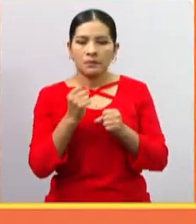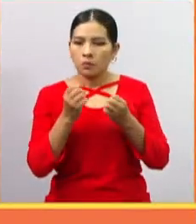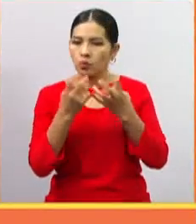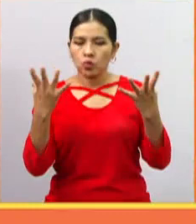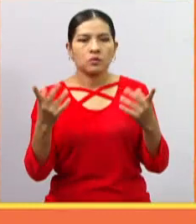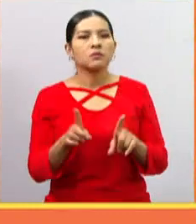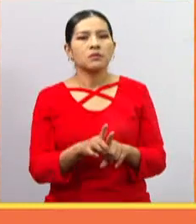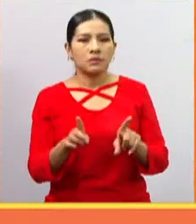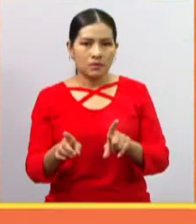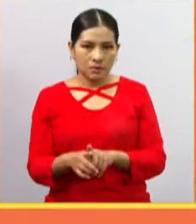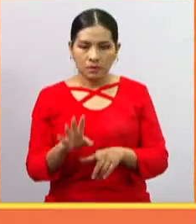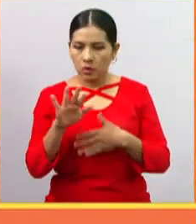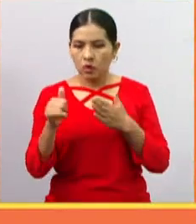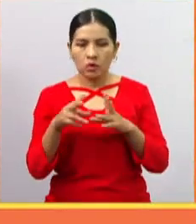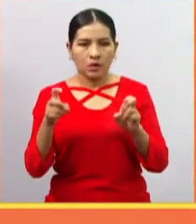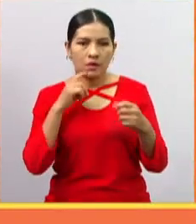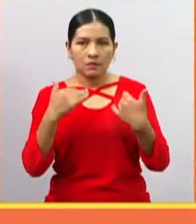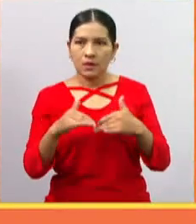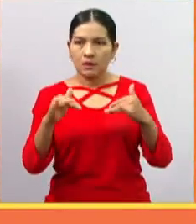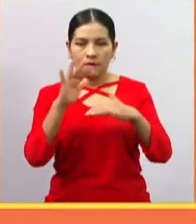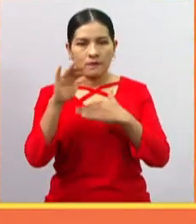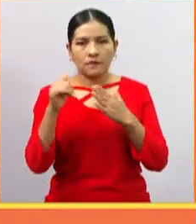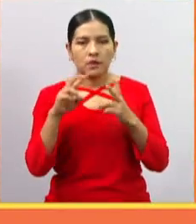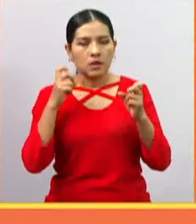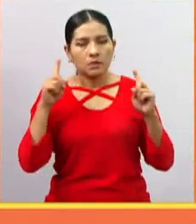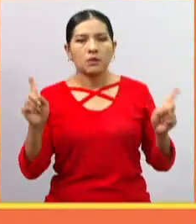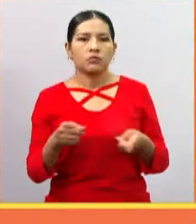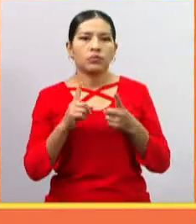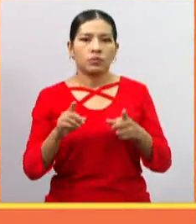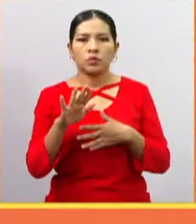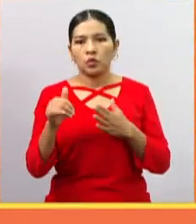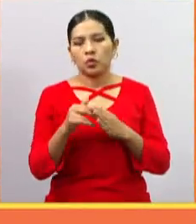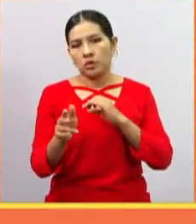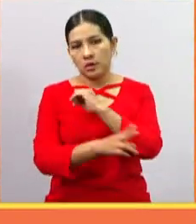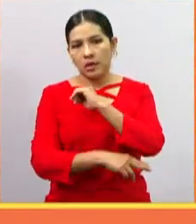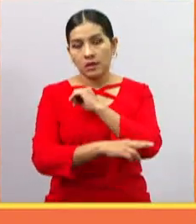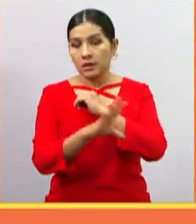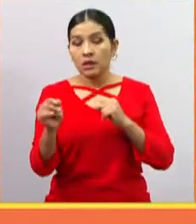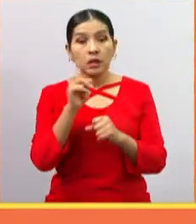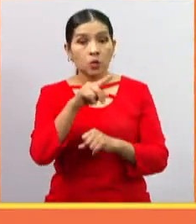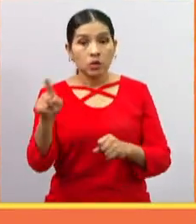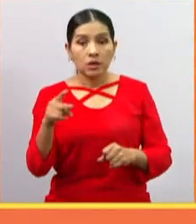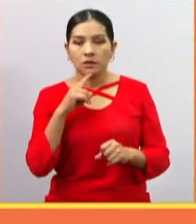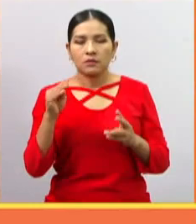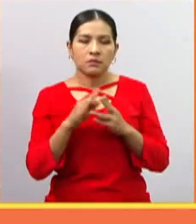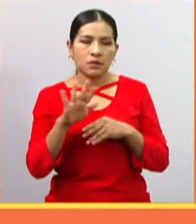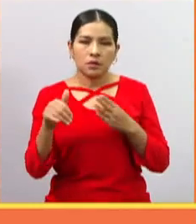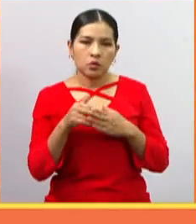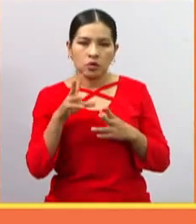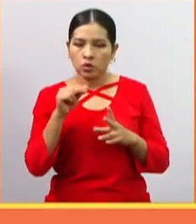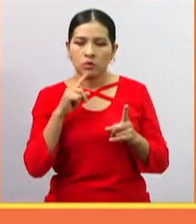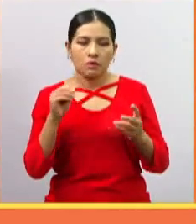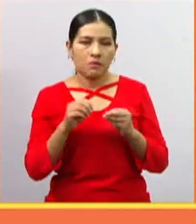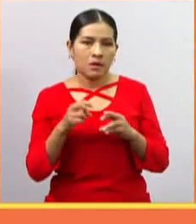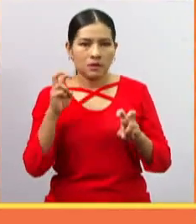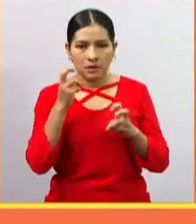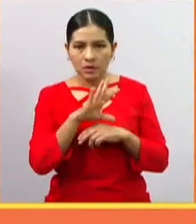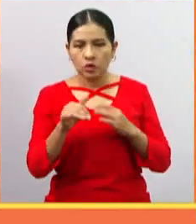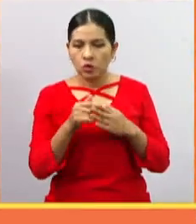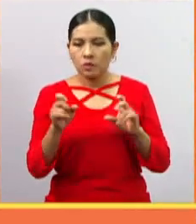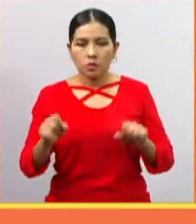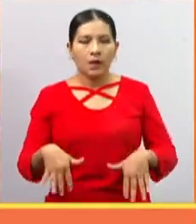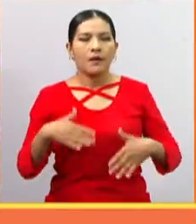también desde toda la dirección de la Orquesta Sinfónica Nacional para que ustedes también no tengan excusa y vayan y disfruten